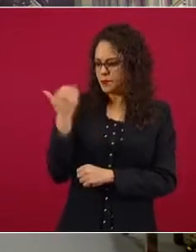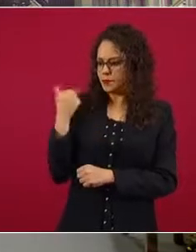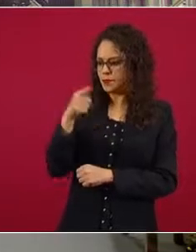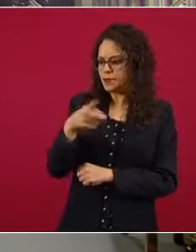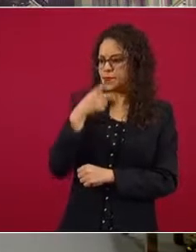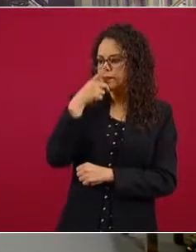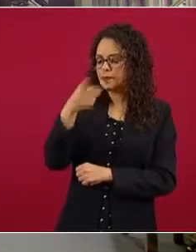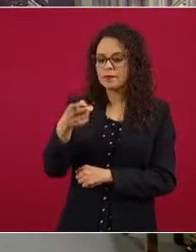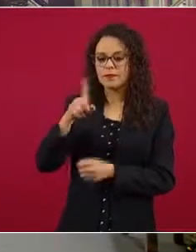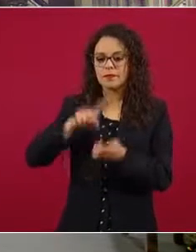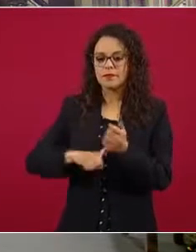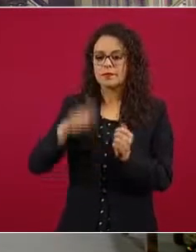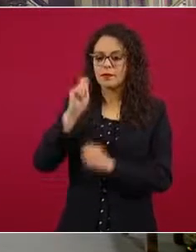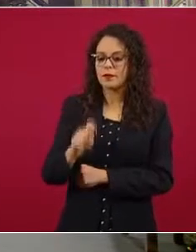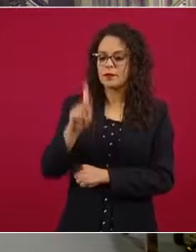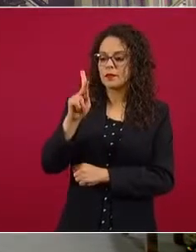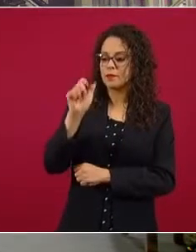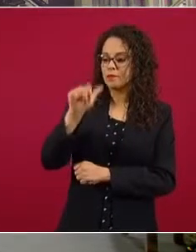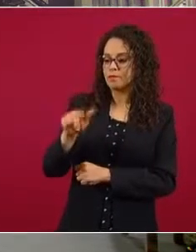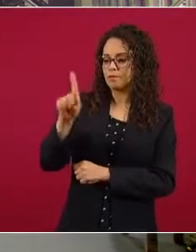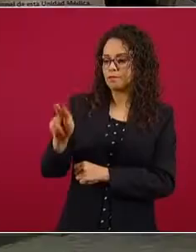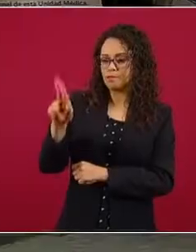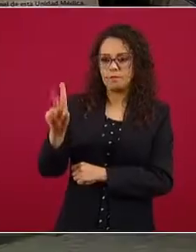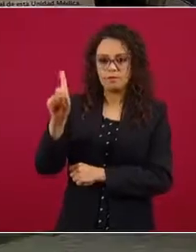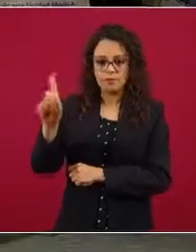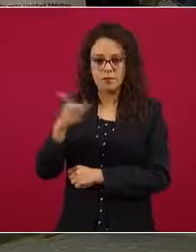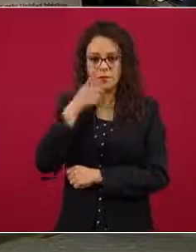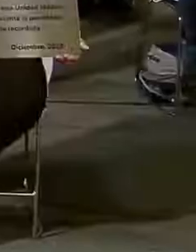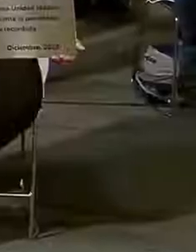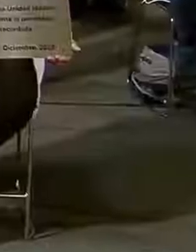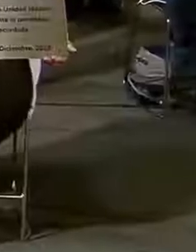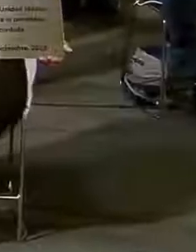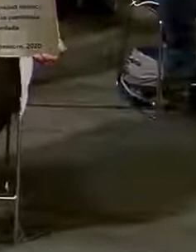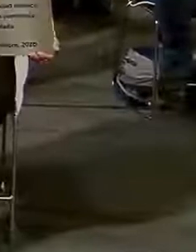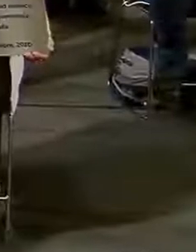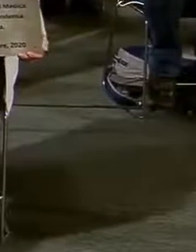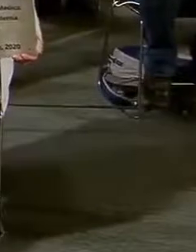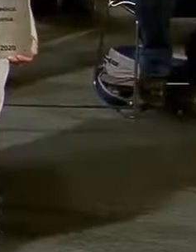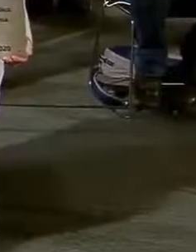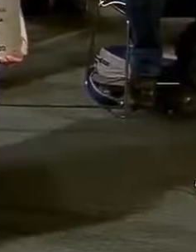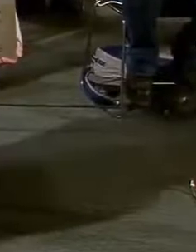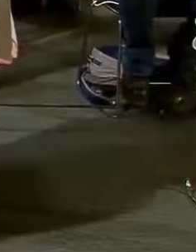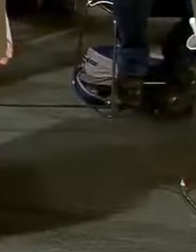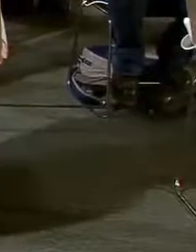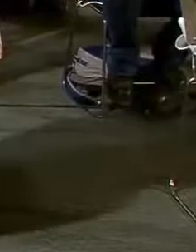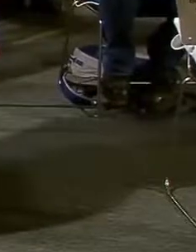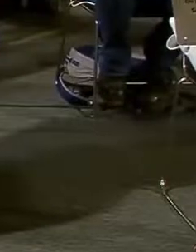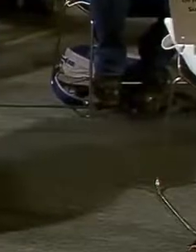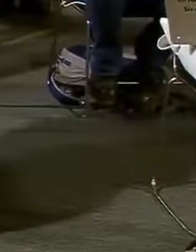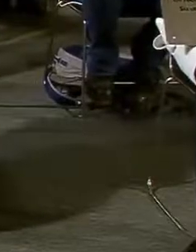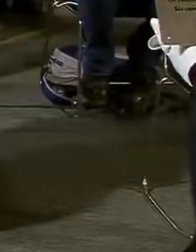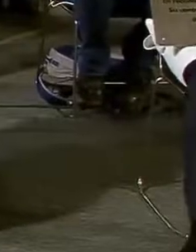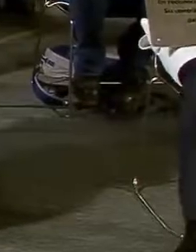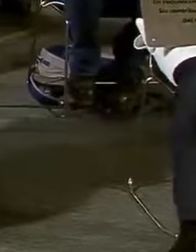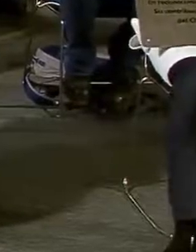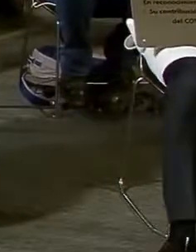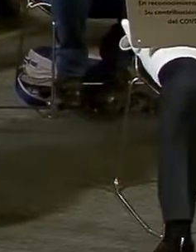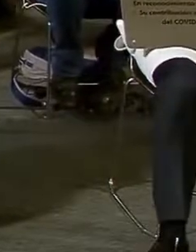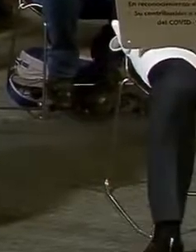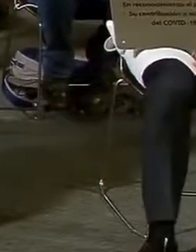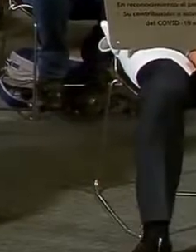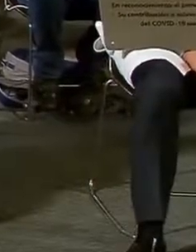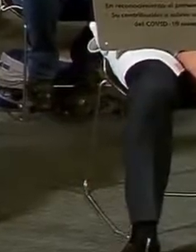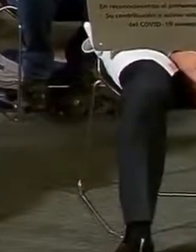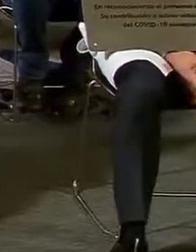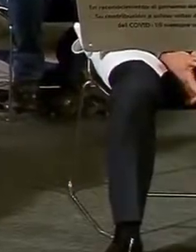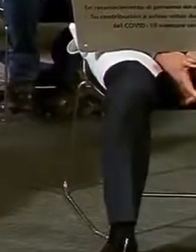oposición, PRI-PAN-PRD, mencionaba que, bueno, pues finalmente se descubría, o bueno, se quitaban las máscaras y se mostraban cómo